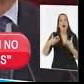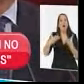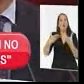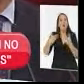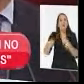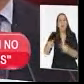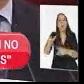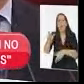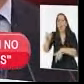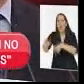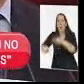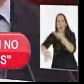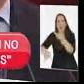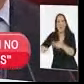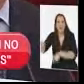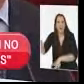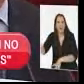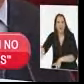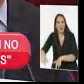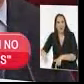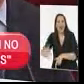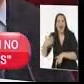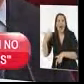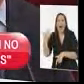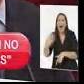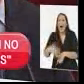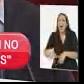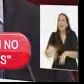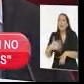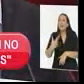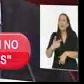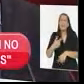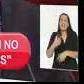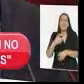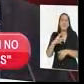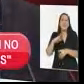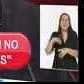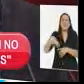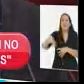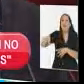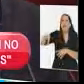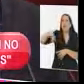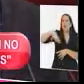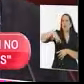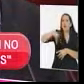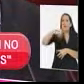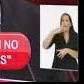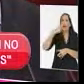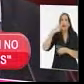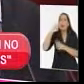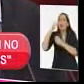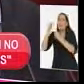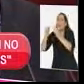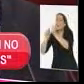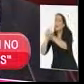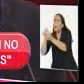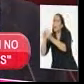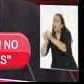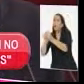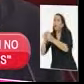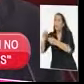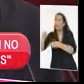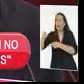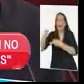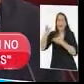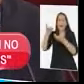discurso fue... prolijo, digamos, ordenado, y lo que les dijo no estaba mal. Cuando Macri dice, llevamos